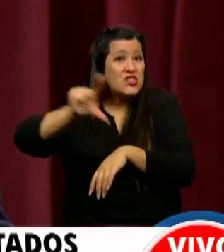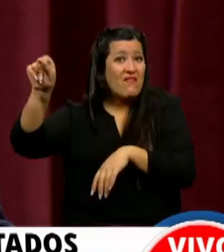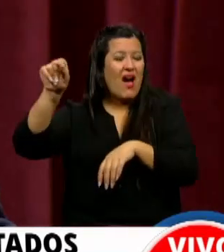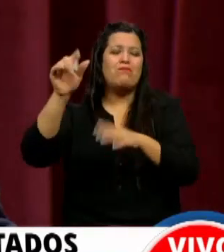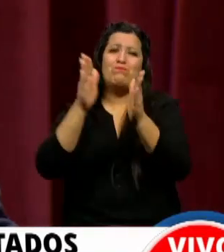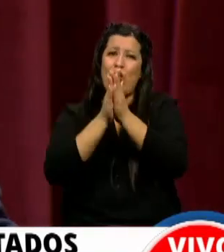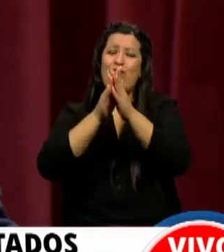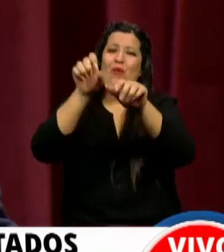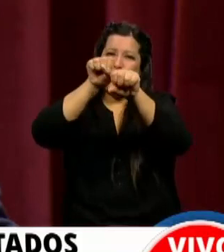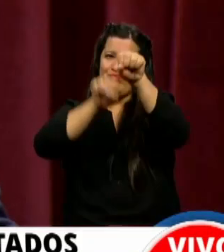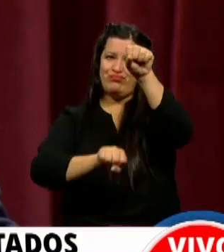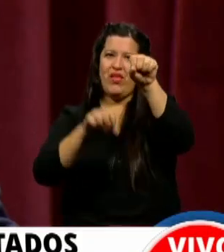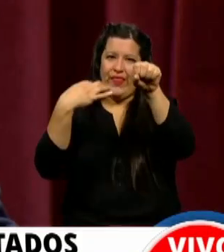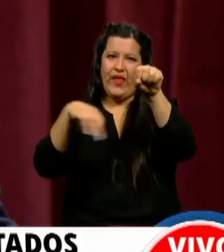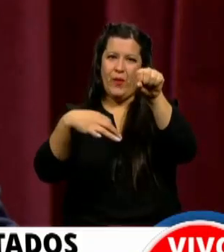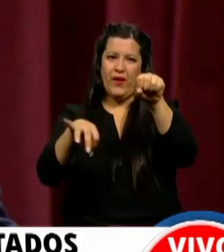desconecten.